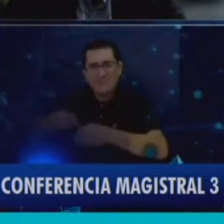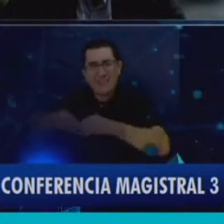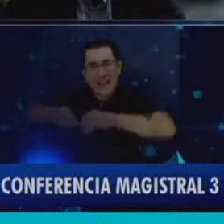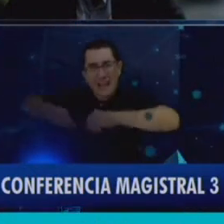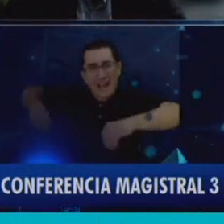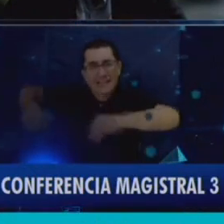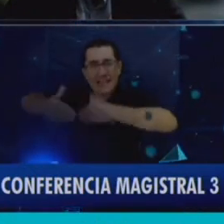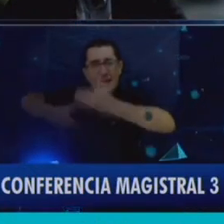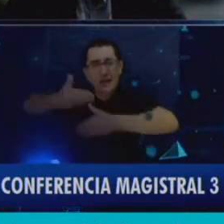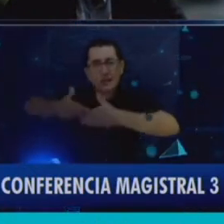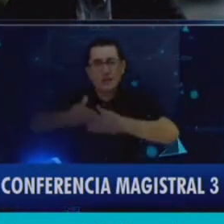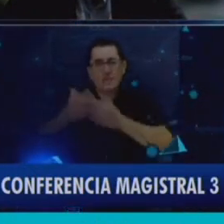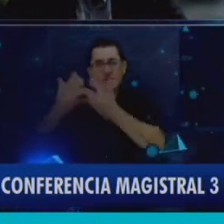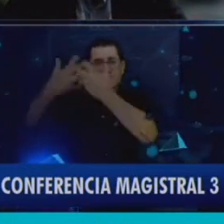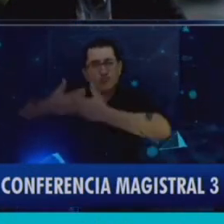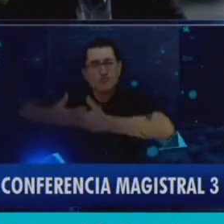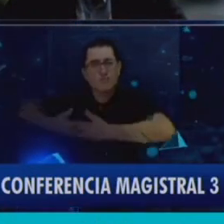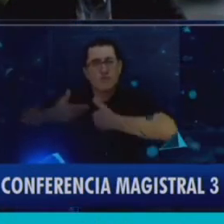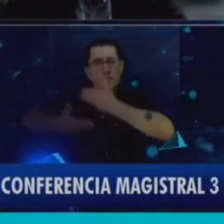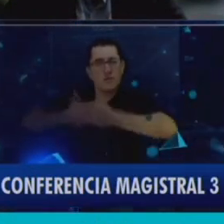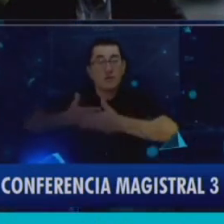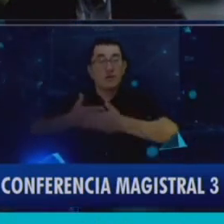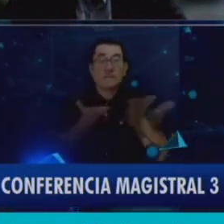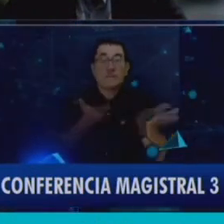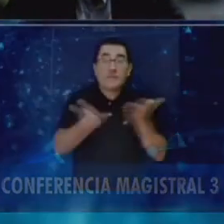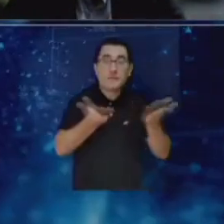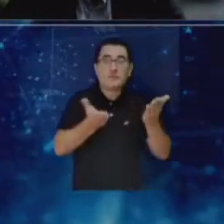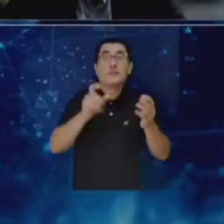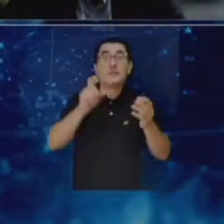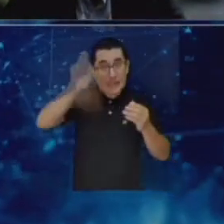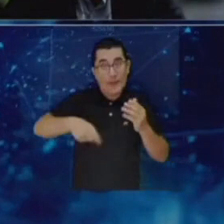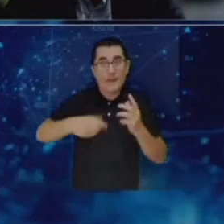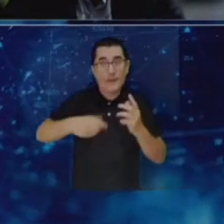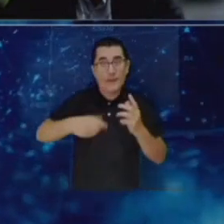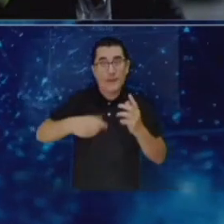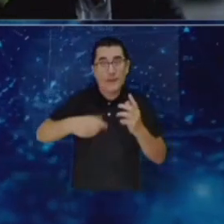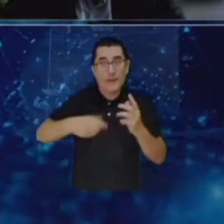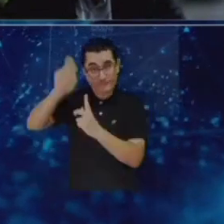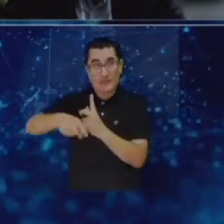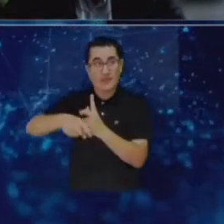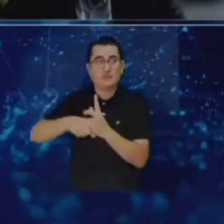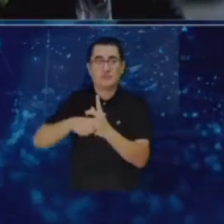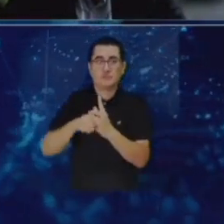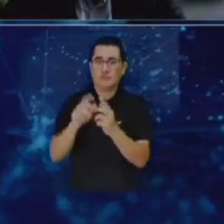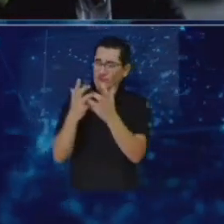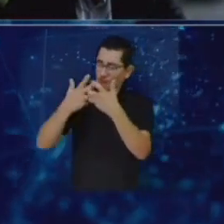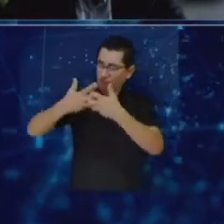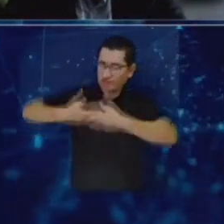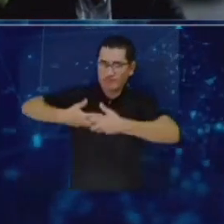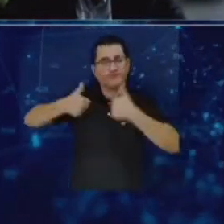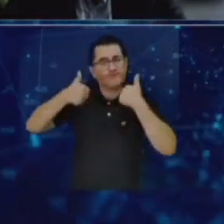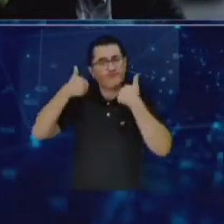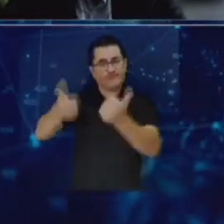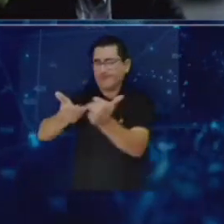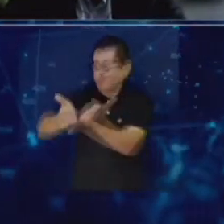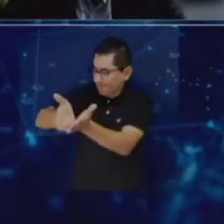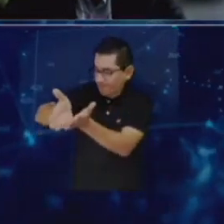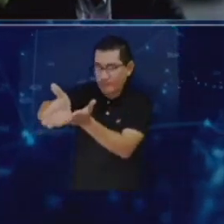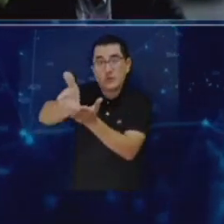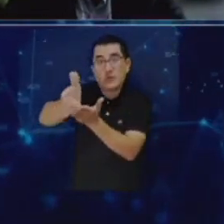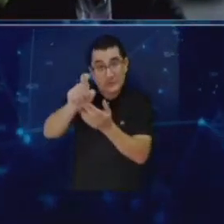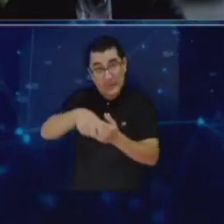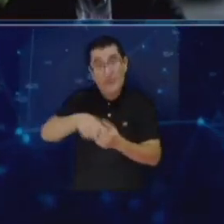algunos otros servicios, cuenten con la protección debida para que puedan seguir funcionando y con ello pues también tengamos